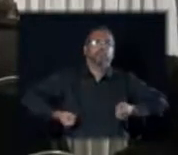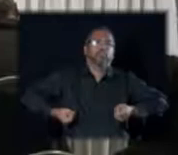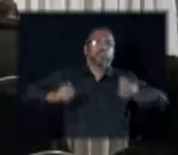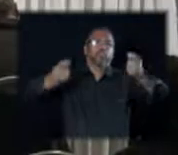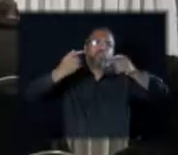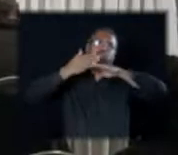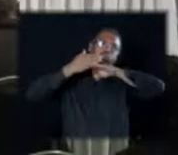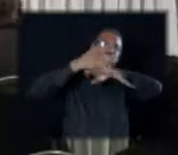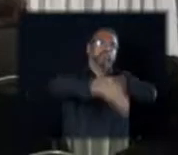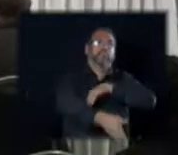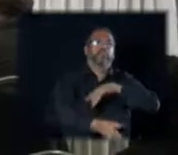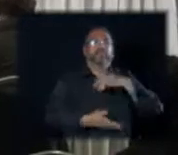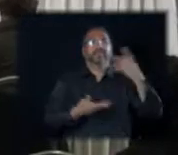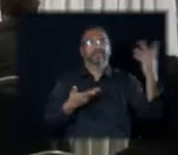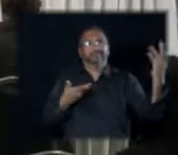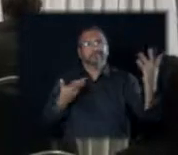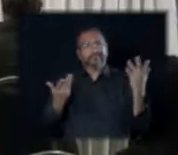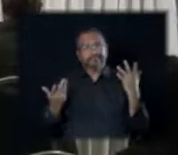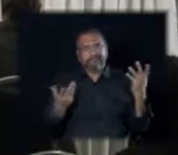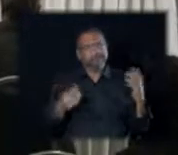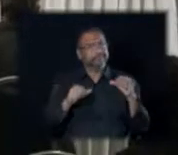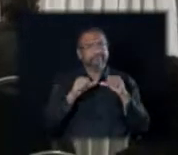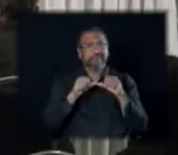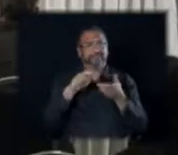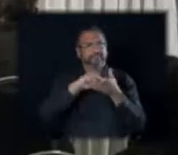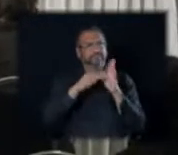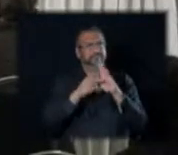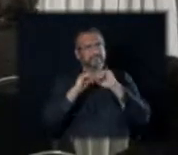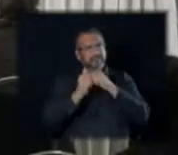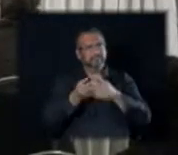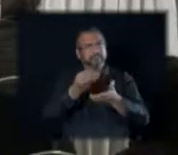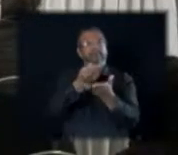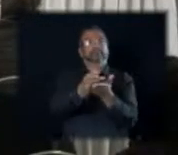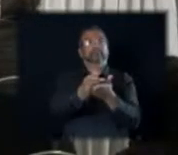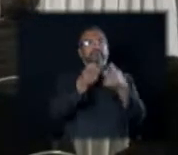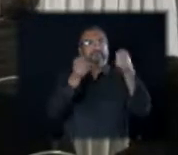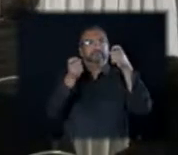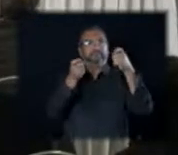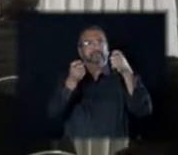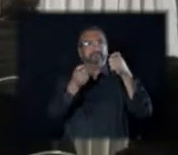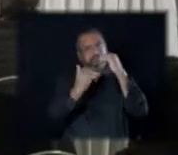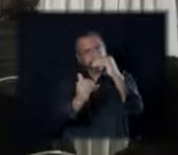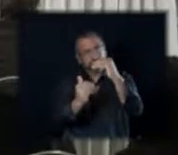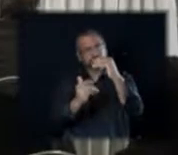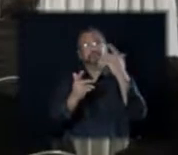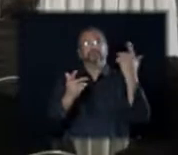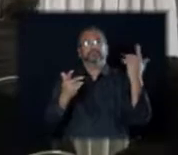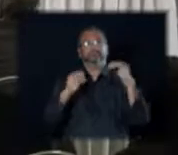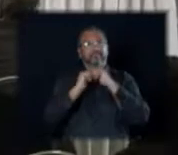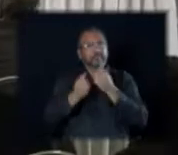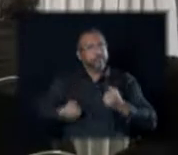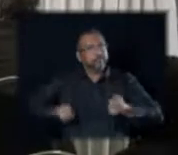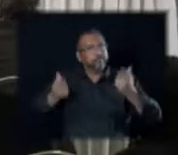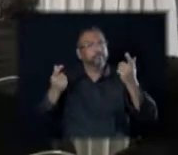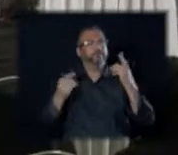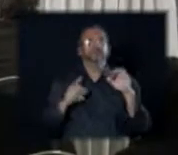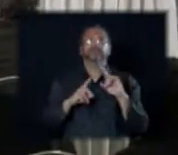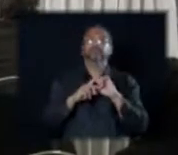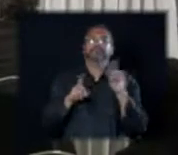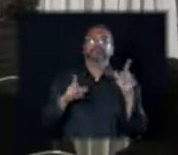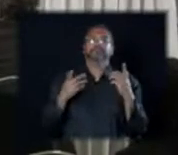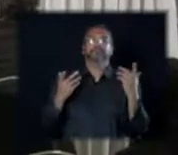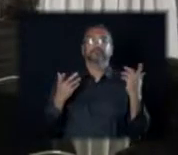tener agencias que excedían su presupuesto y no había manera de restringir el gasto